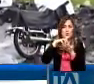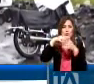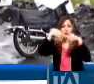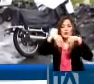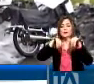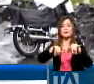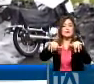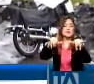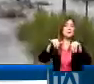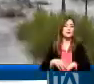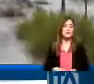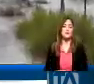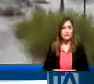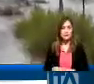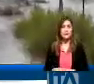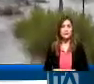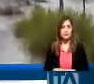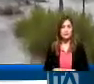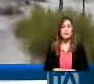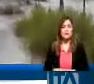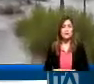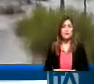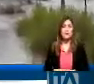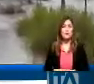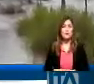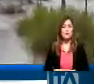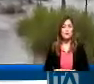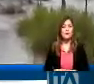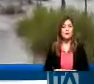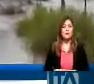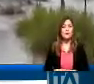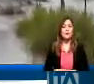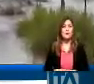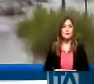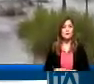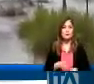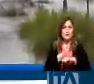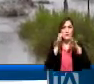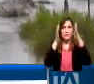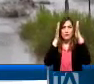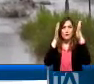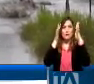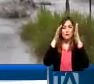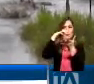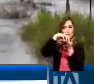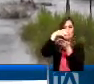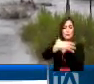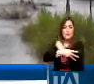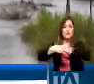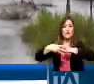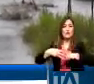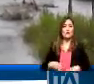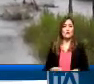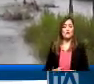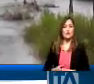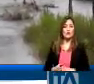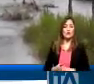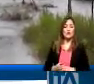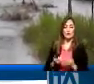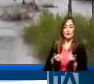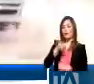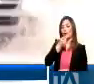no cesan, lo cual pues obviamente mantiene en alerta a las autoridades en la provincia de Pastaza. Estamos para conversar